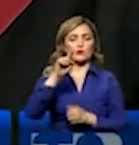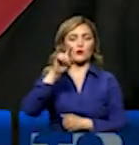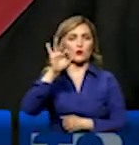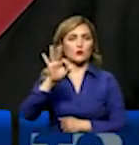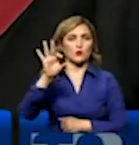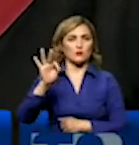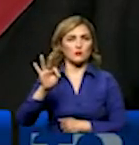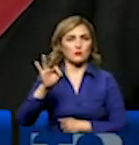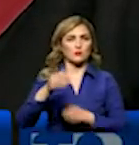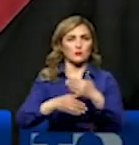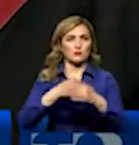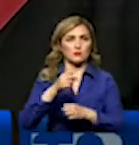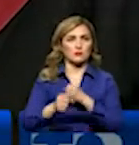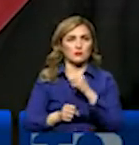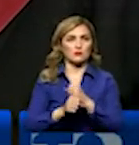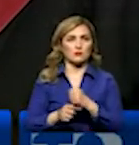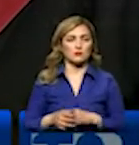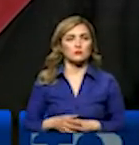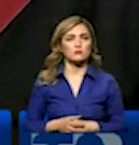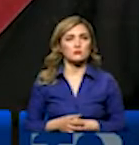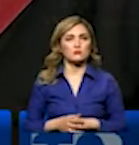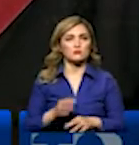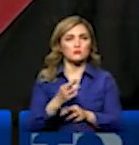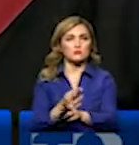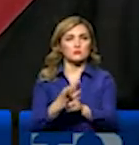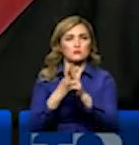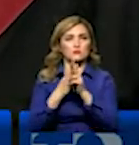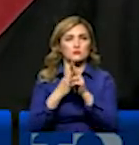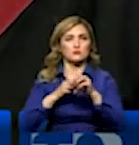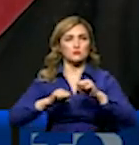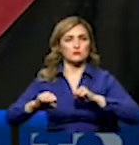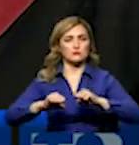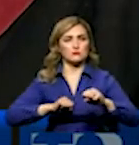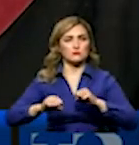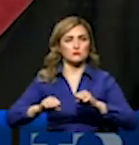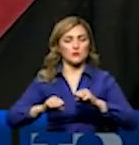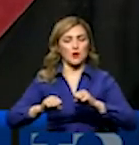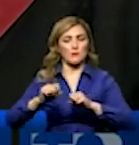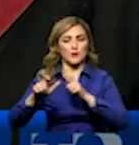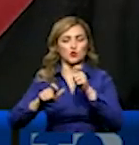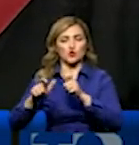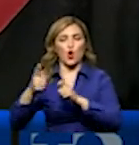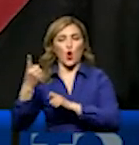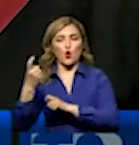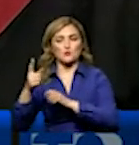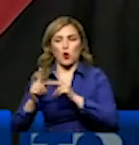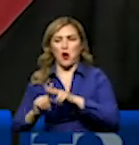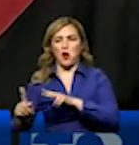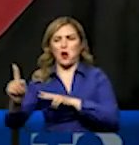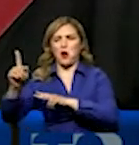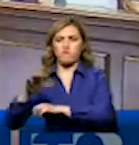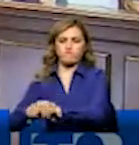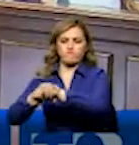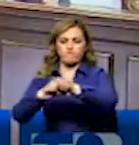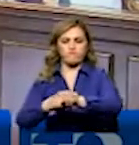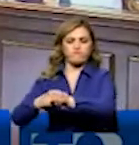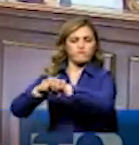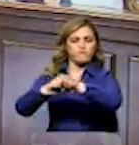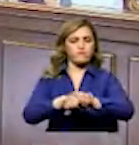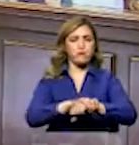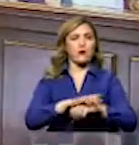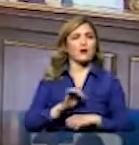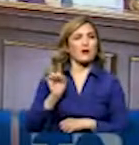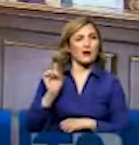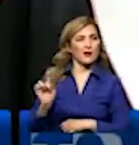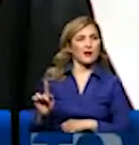199 causas durante el año, obteniendo como resultado de la gestión la extradición de 11 ciudadanos prófugos de la justicia. No obstante,